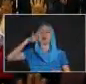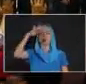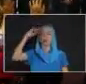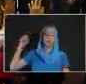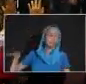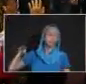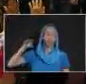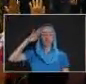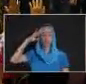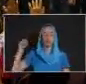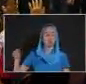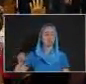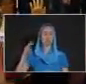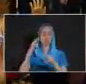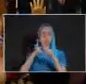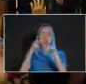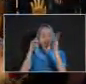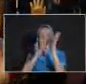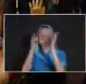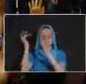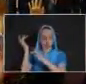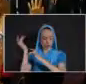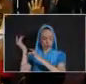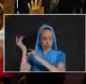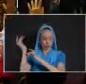perdonar. Ahí, abrazo.